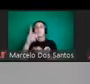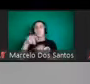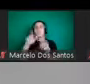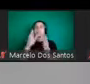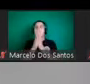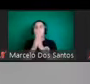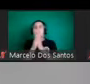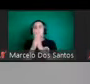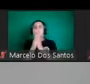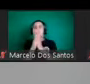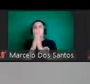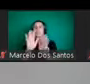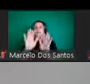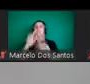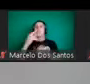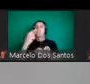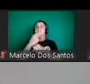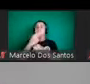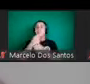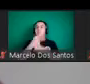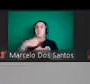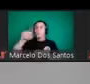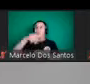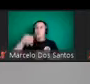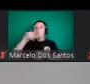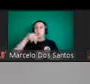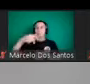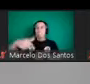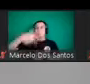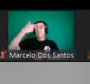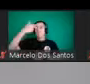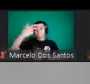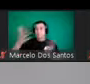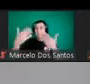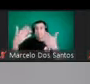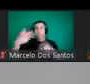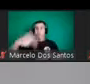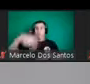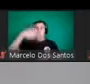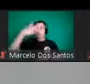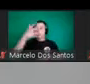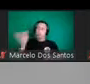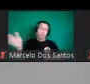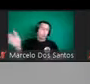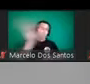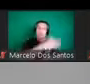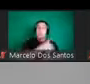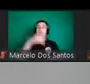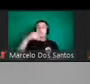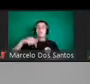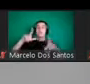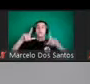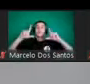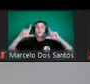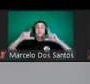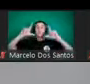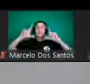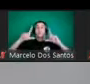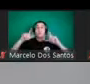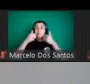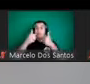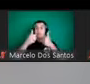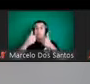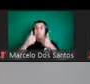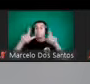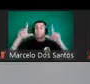cámaras para sacarnos un poco la foto de rigor, ya que esta transmisión va a terminar y luego van a continuar en aula, por así decirlo,